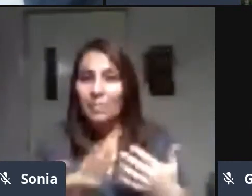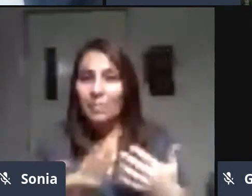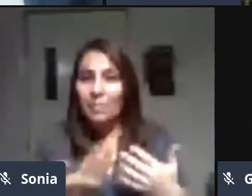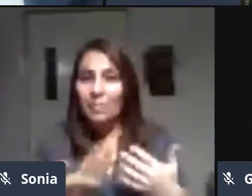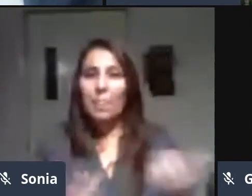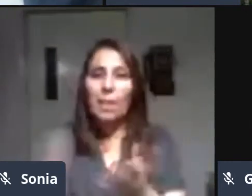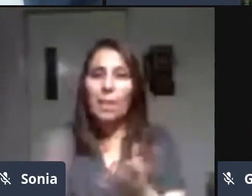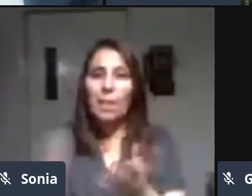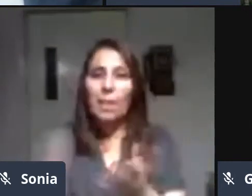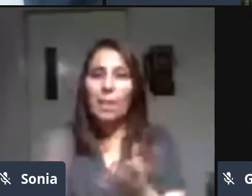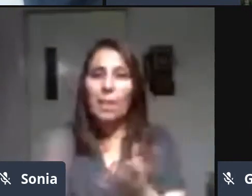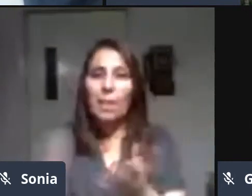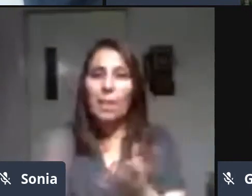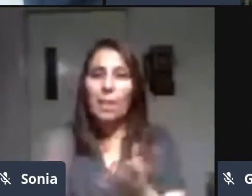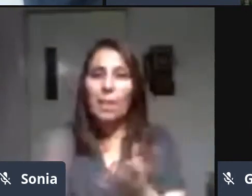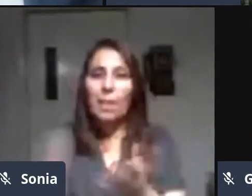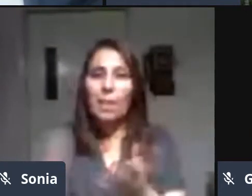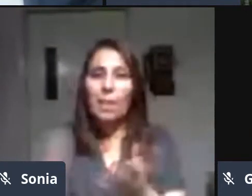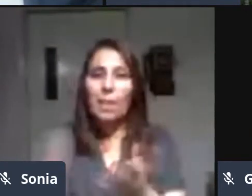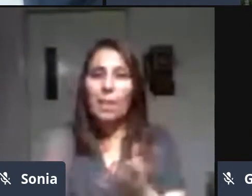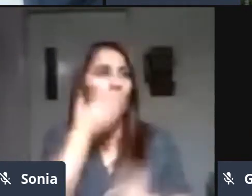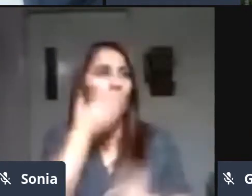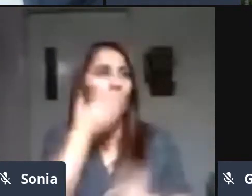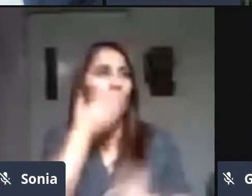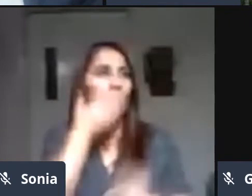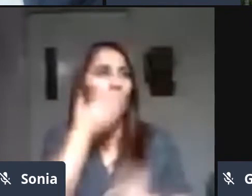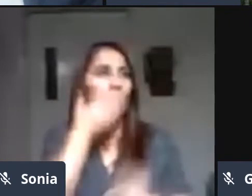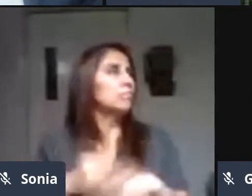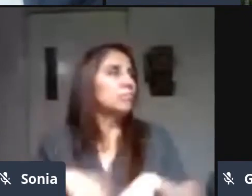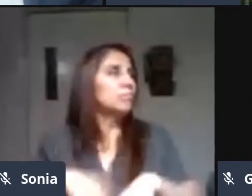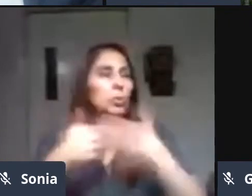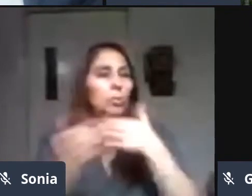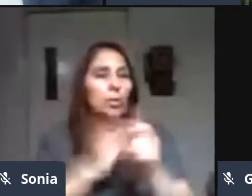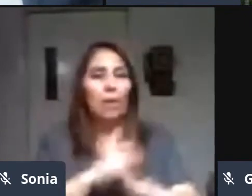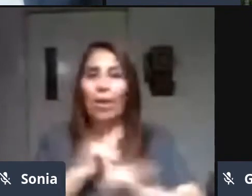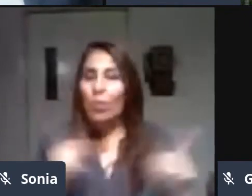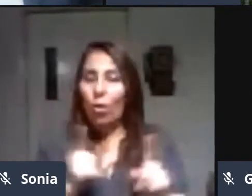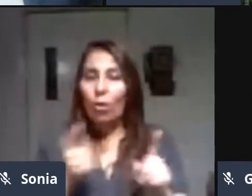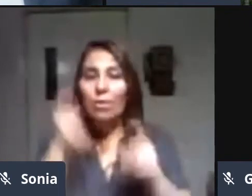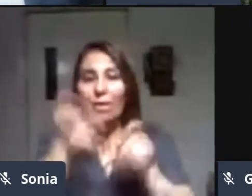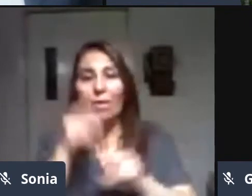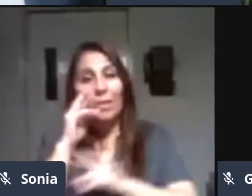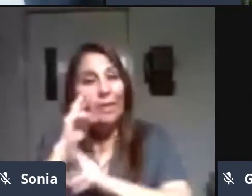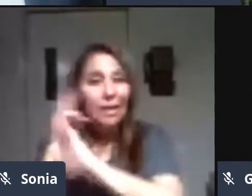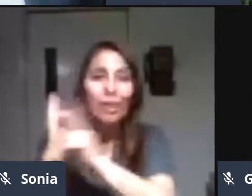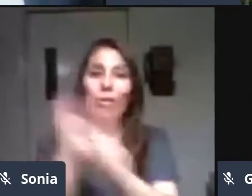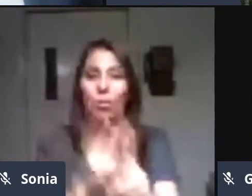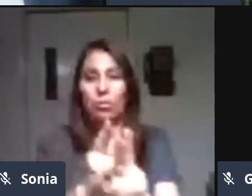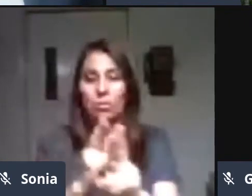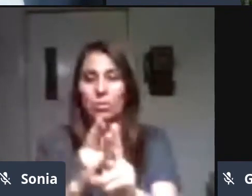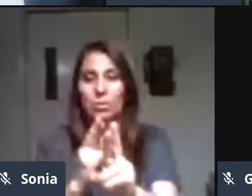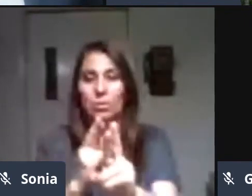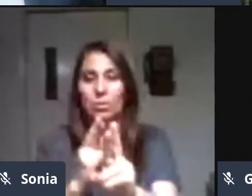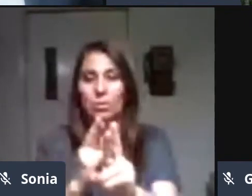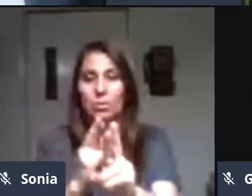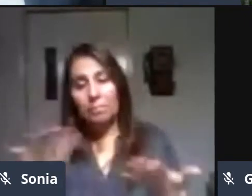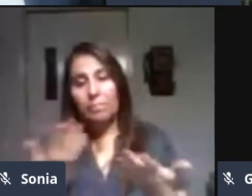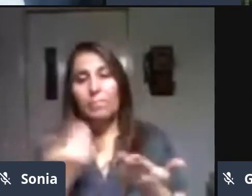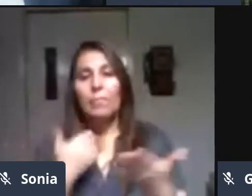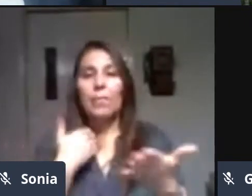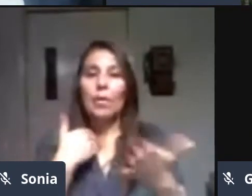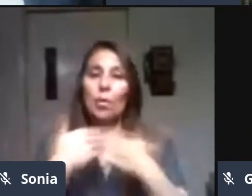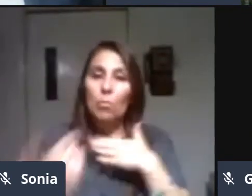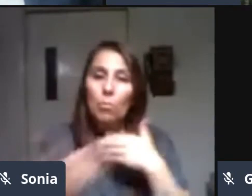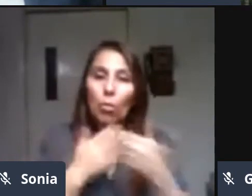sino que hay que empezar a reconocerlo y creo que en eso a pesar de todas las circunstancias que